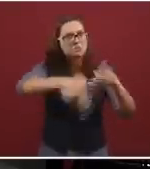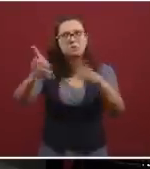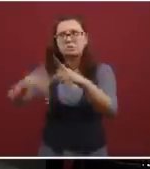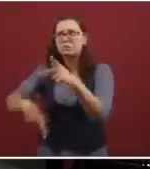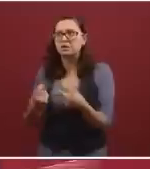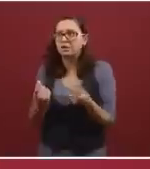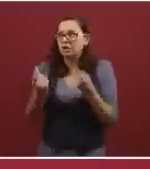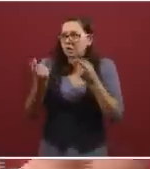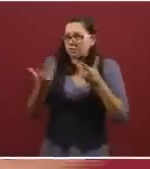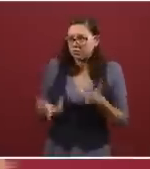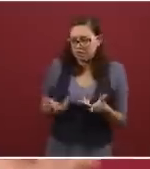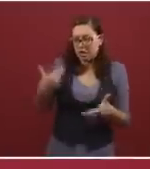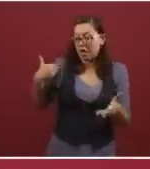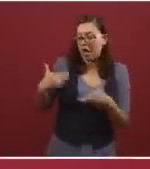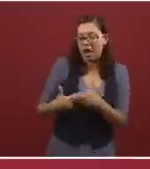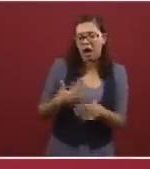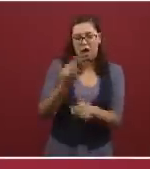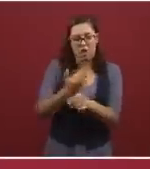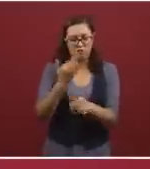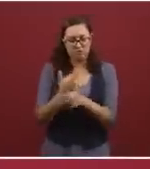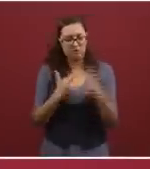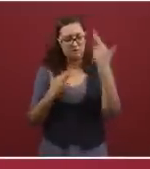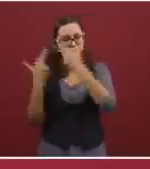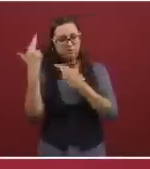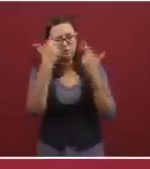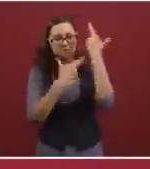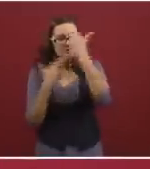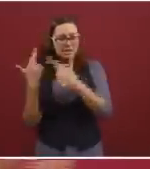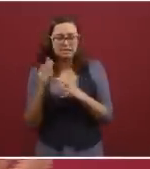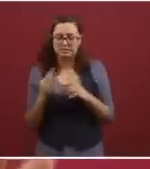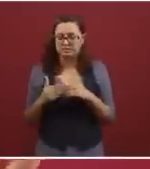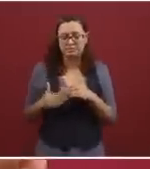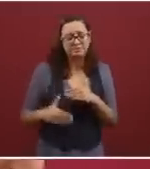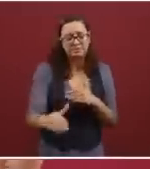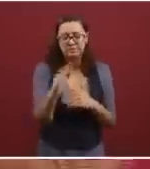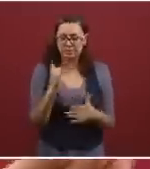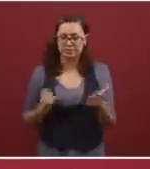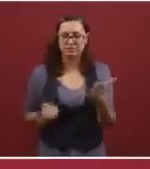que hay dos caminos a seguir. Uno que